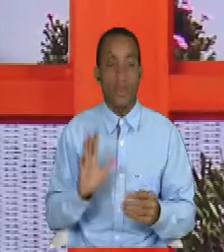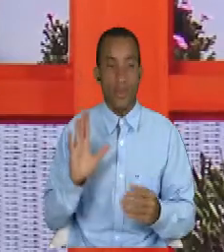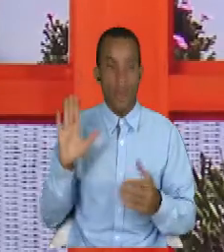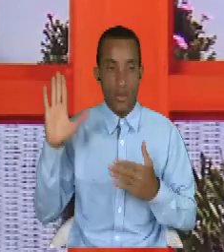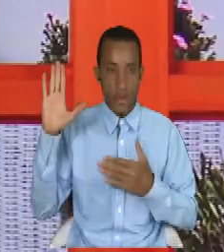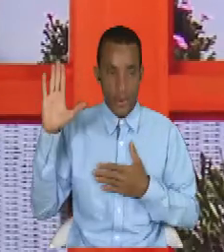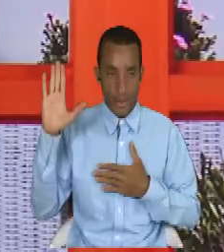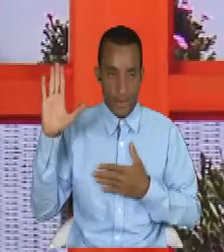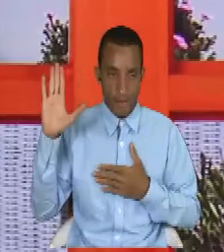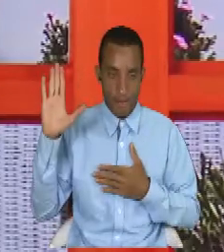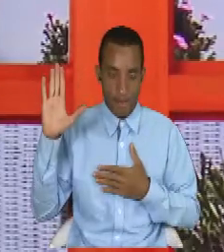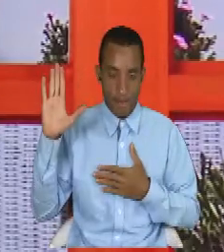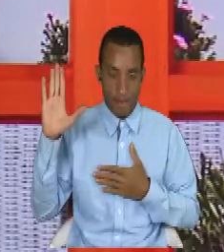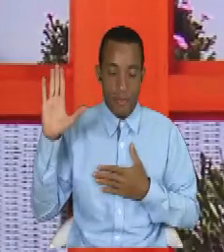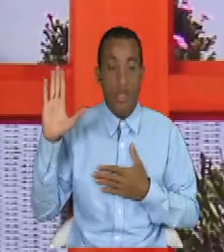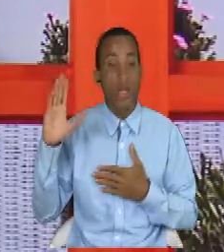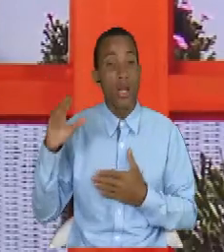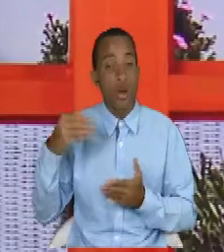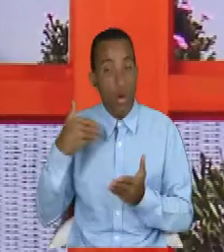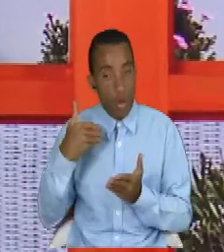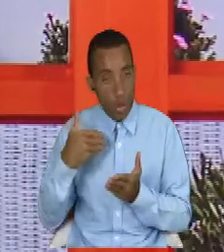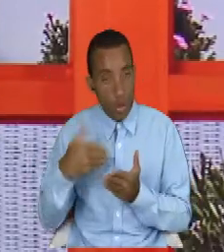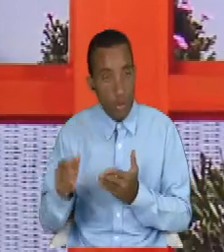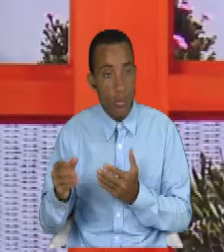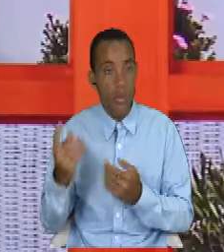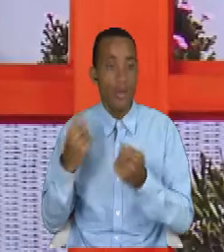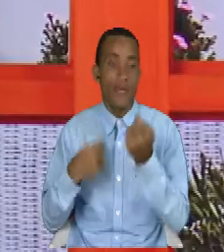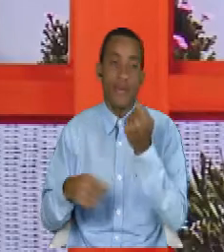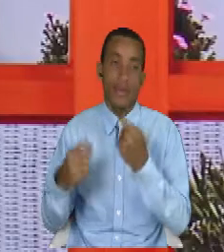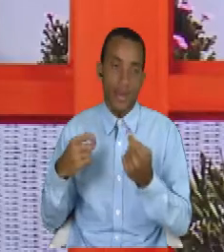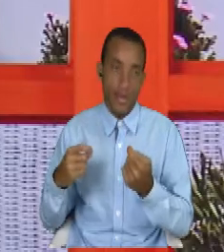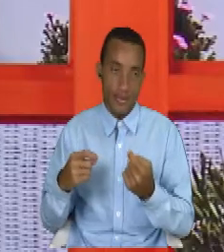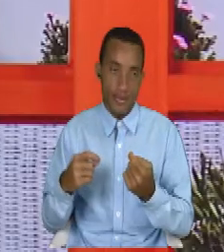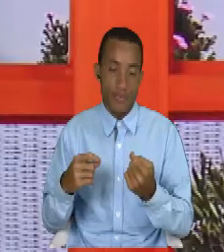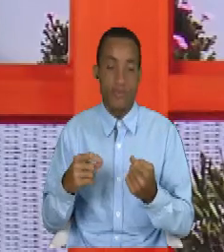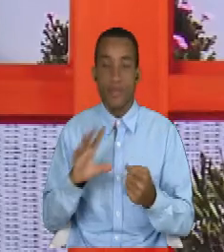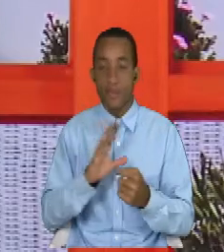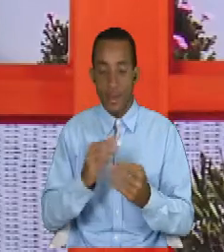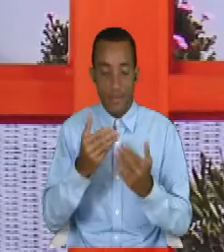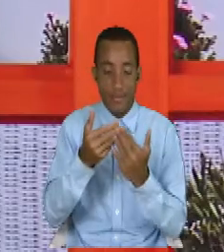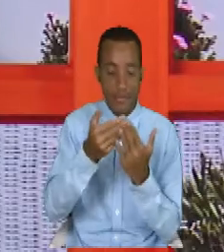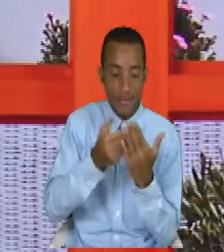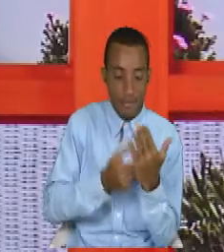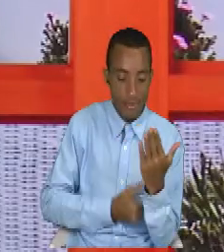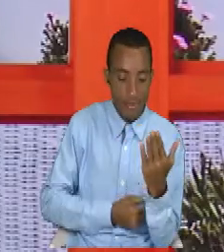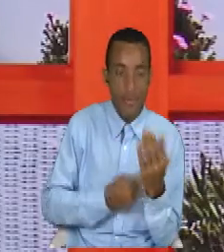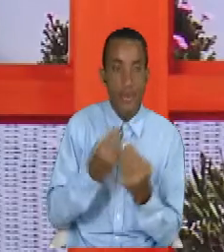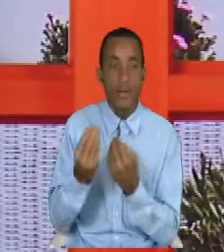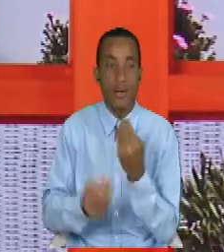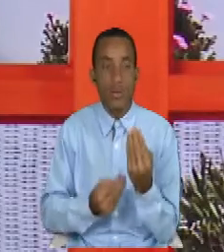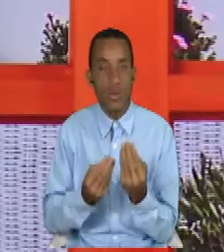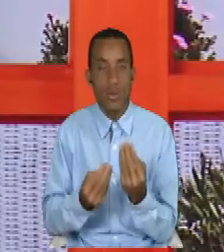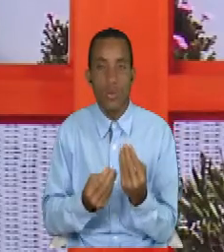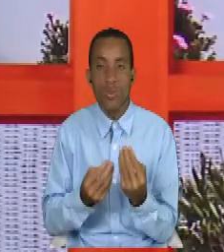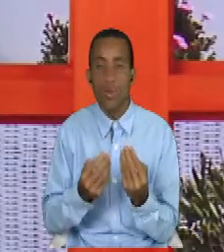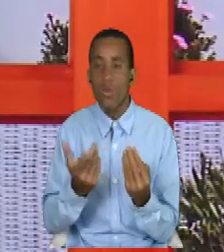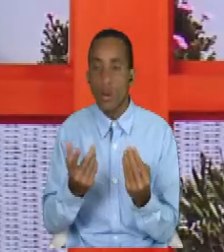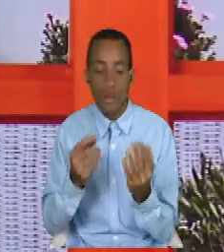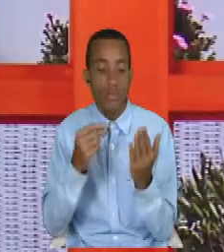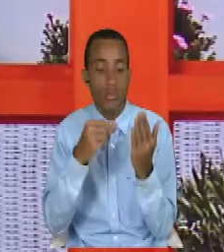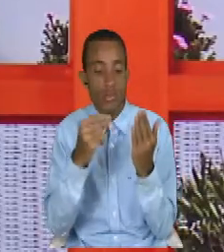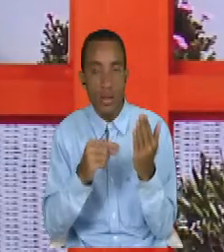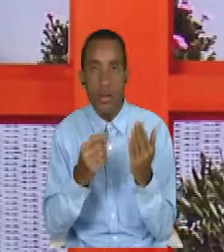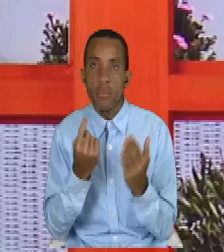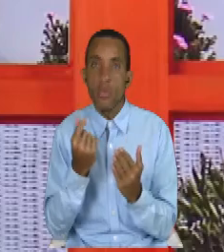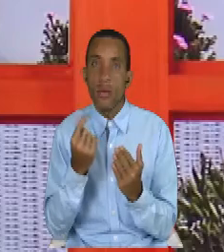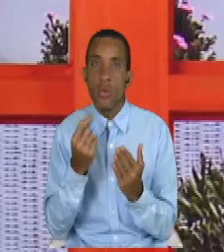dentro de esa promesa de compraventa pues establece todas las condiciones en las que quiere realizar ese negocio ya sea que van a entregar una parte primero